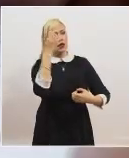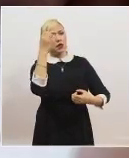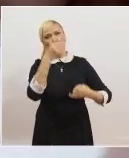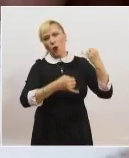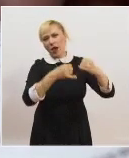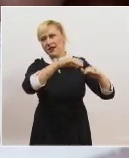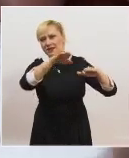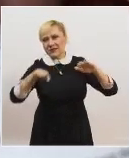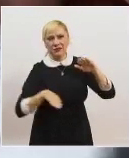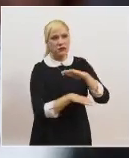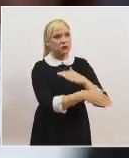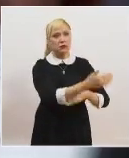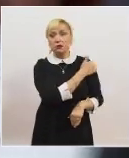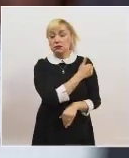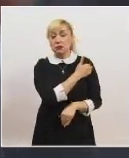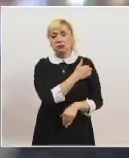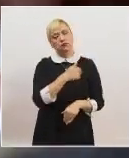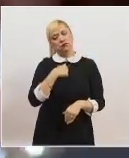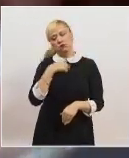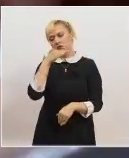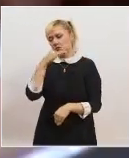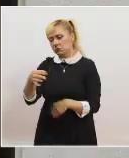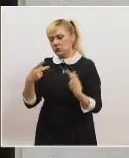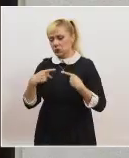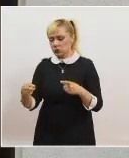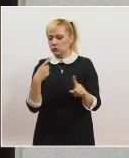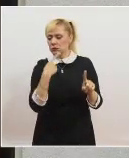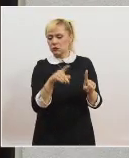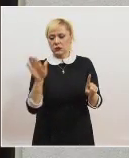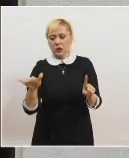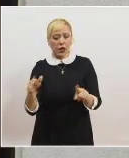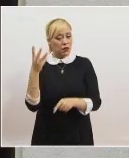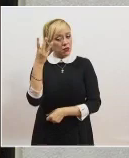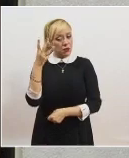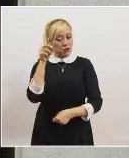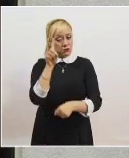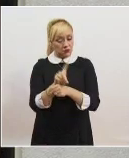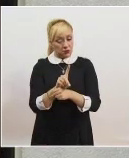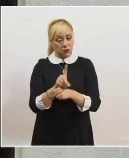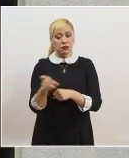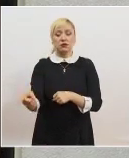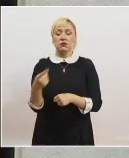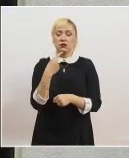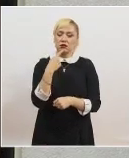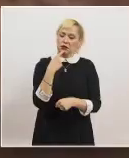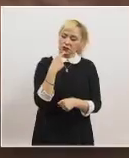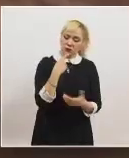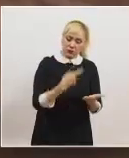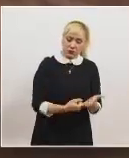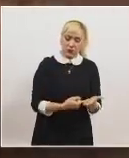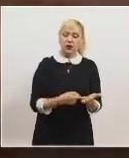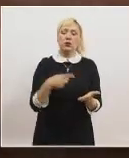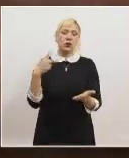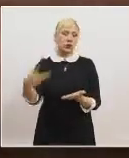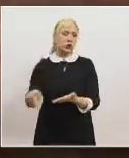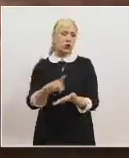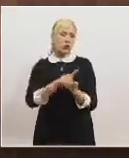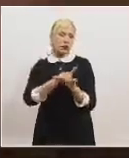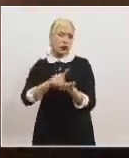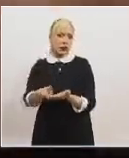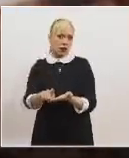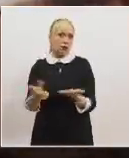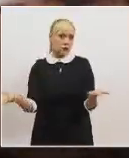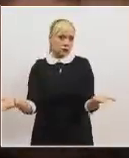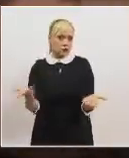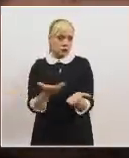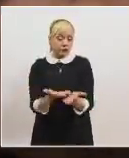inferior, dará vista al quejoso para que, en el plazo de 3 días, manifieste lo que a su derecho